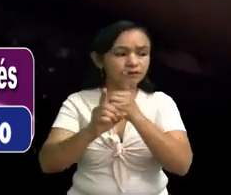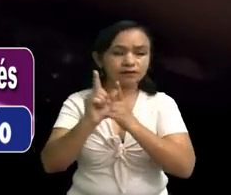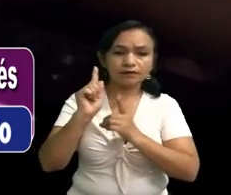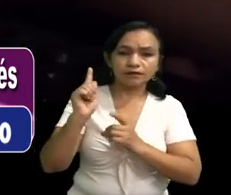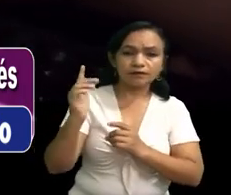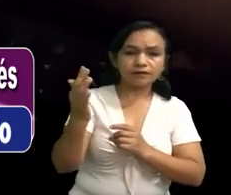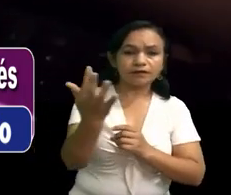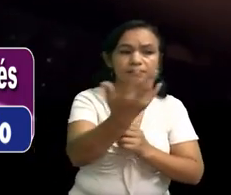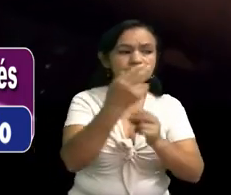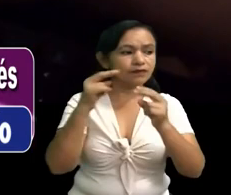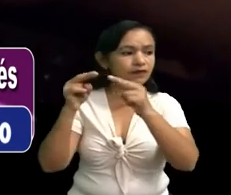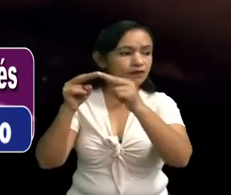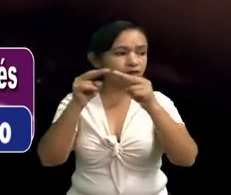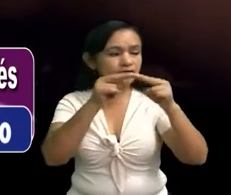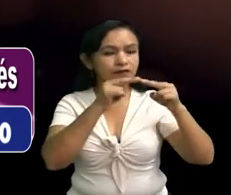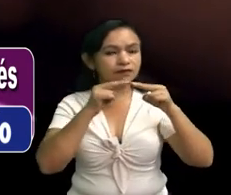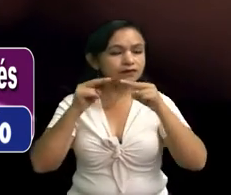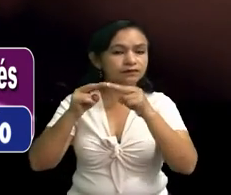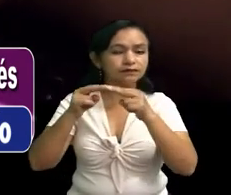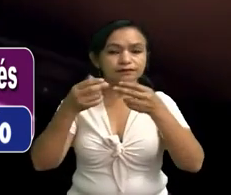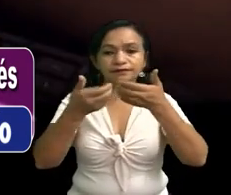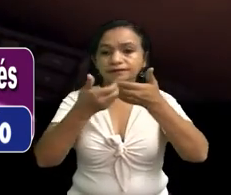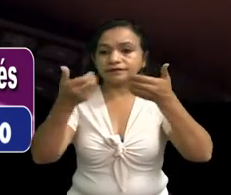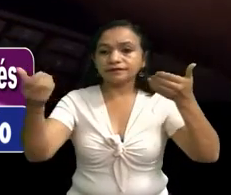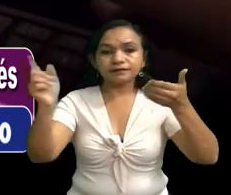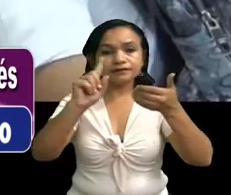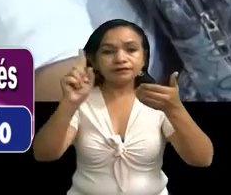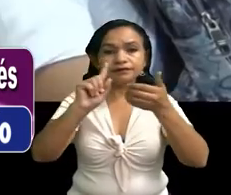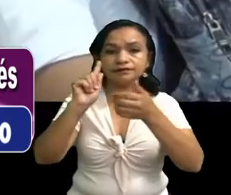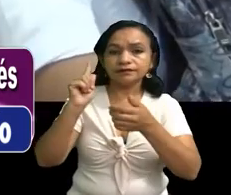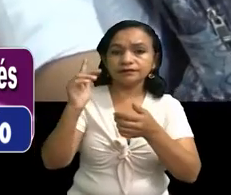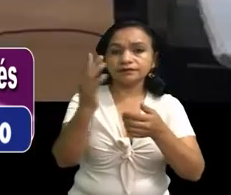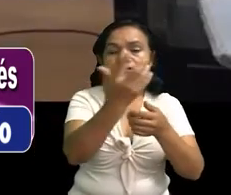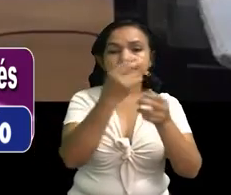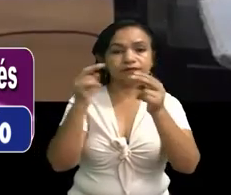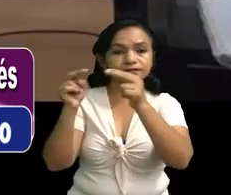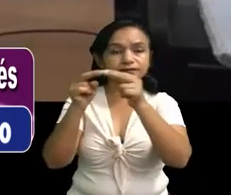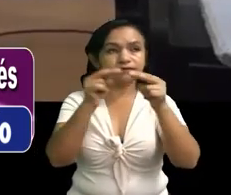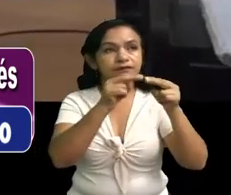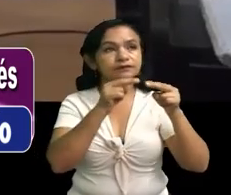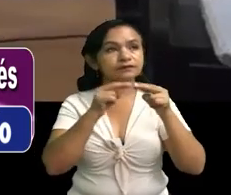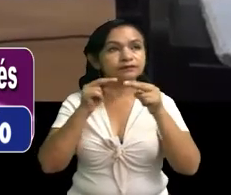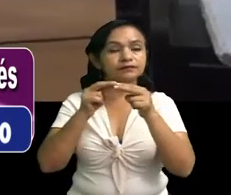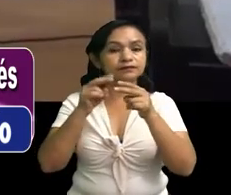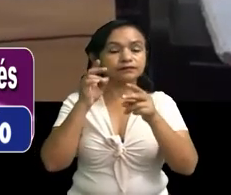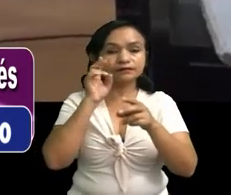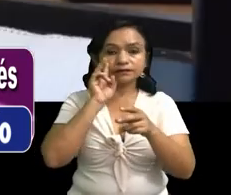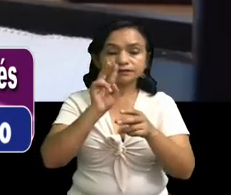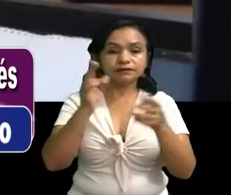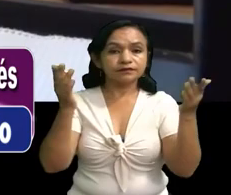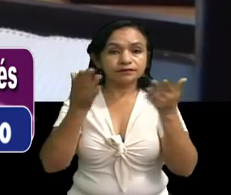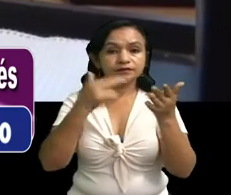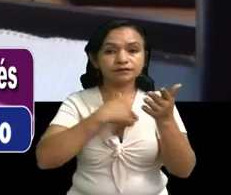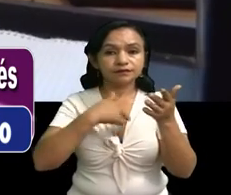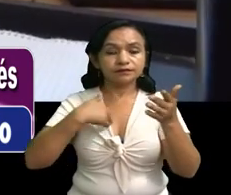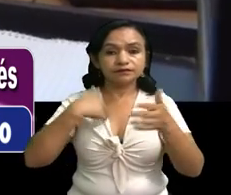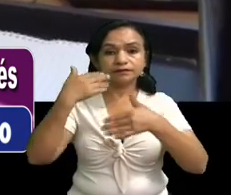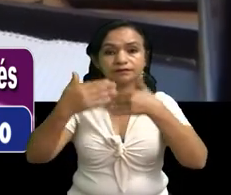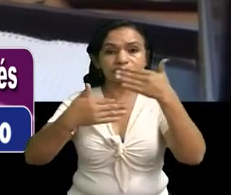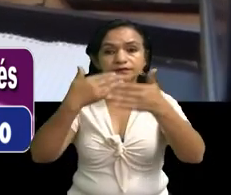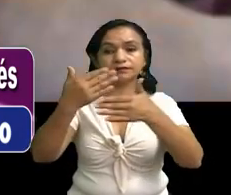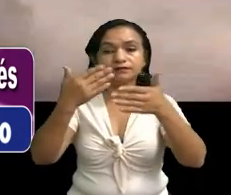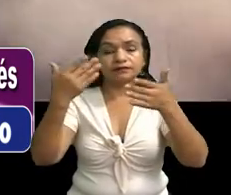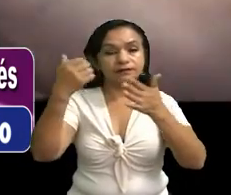articula. Claro, o sea, claro. No hay acciones aisladas, sino que tenemos que ver cómo nosotros vamos cumpliendo esos